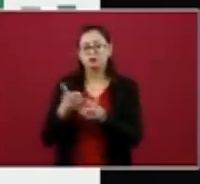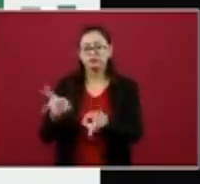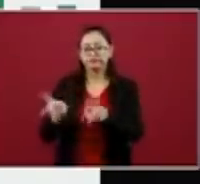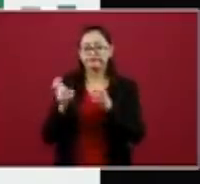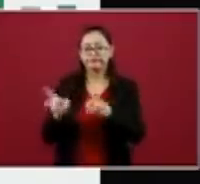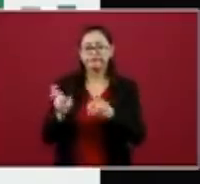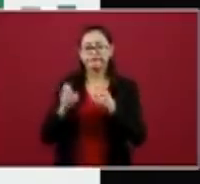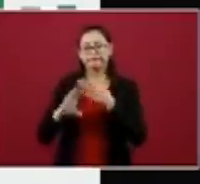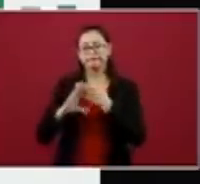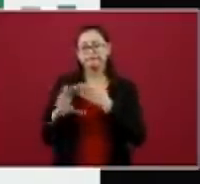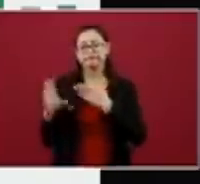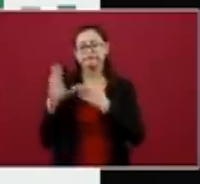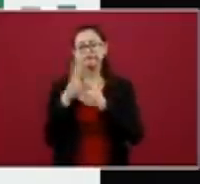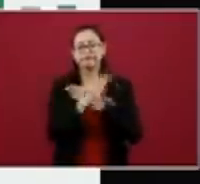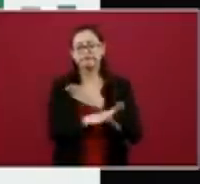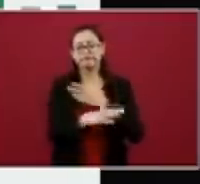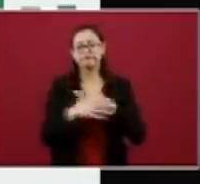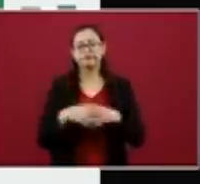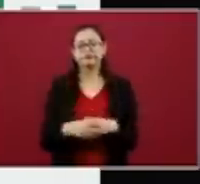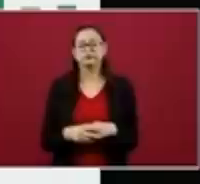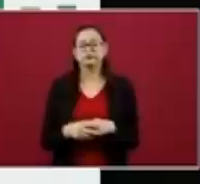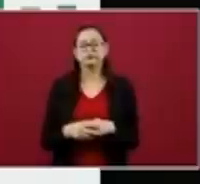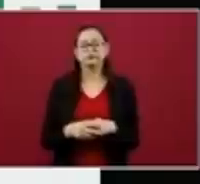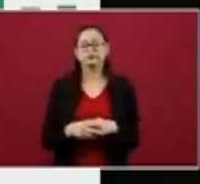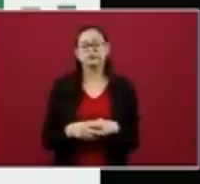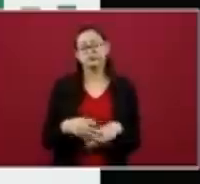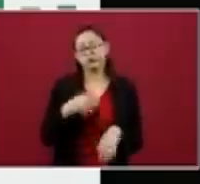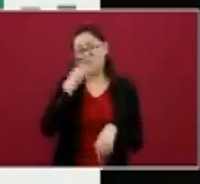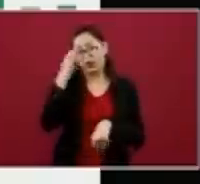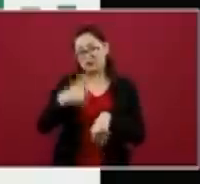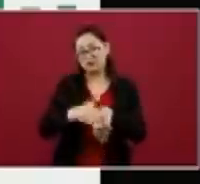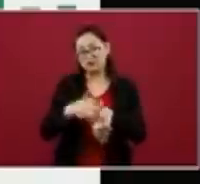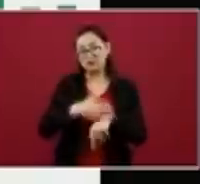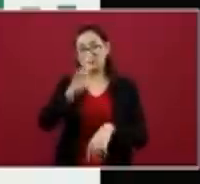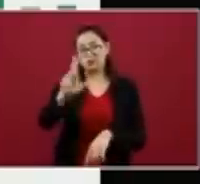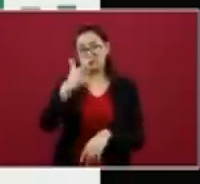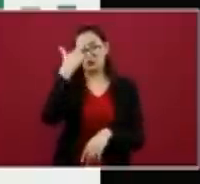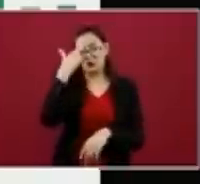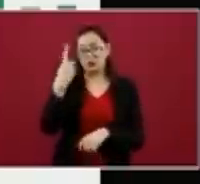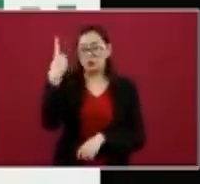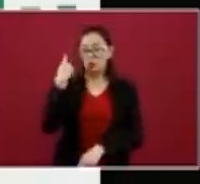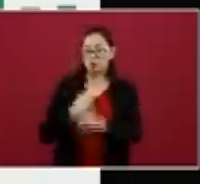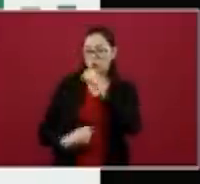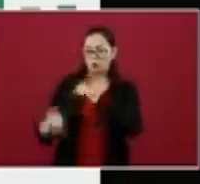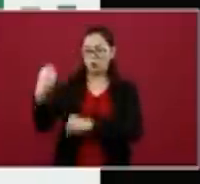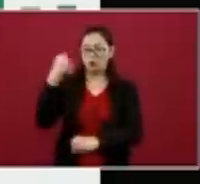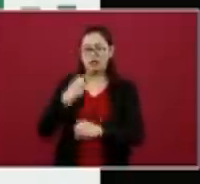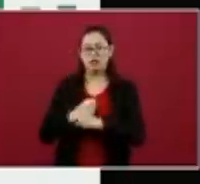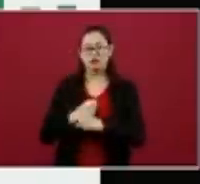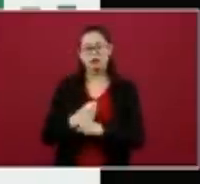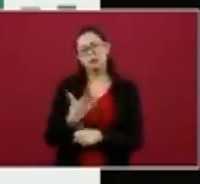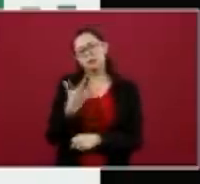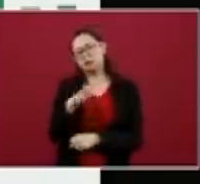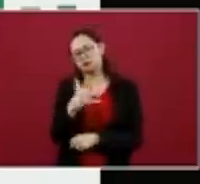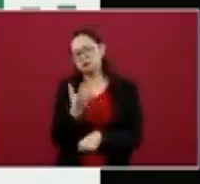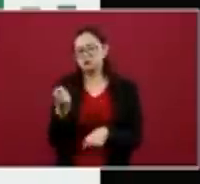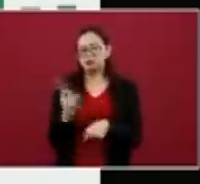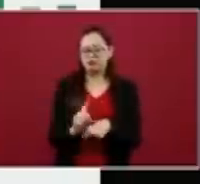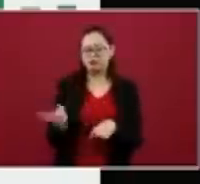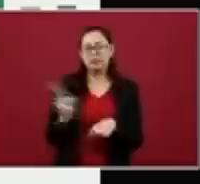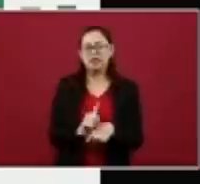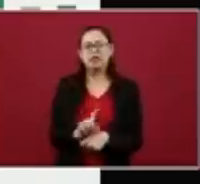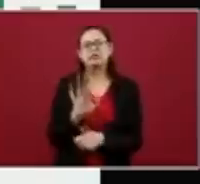de combustible. Nada más recordar, el año pasado el promedio diario de robo